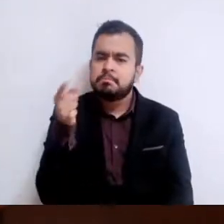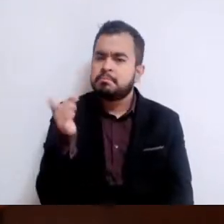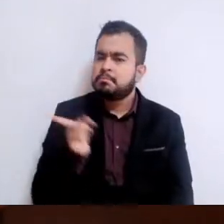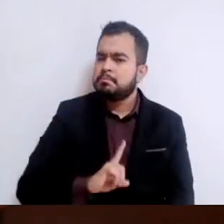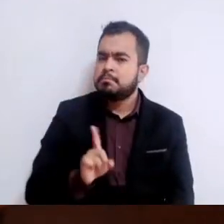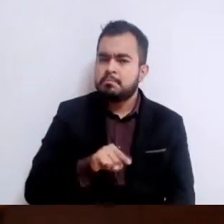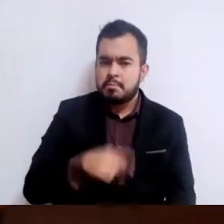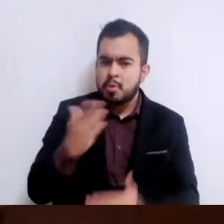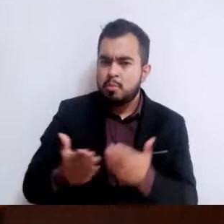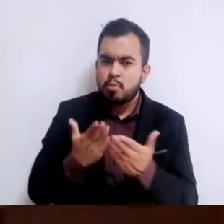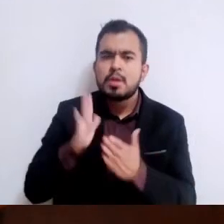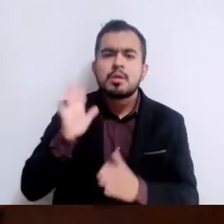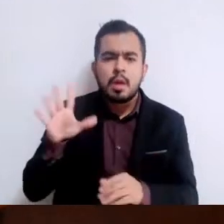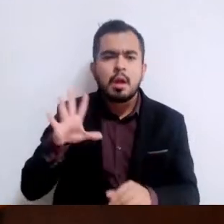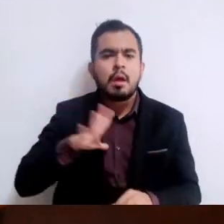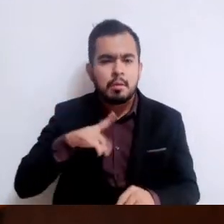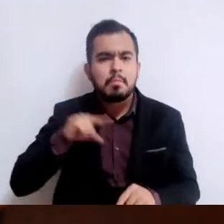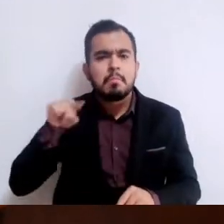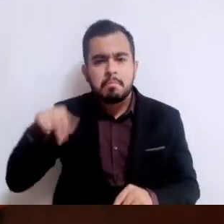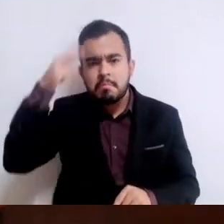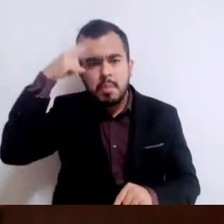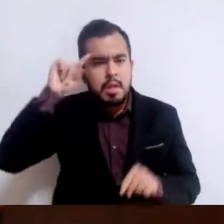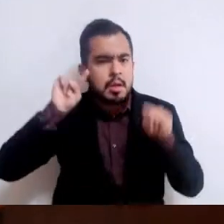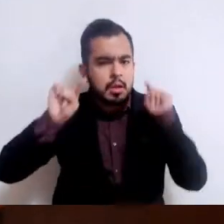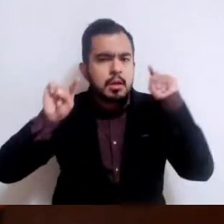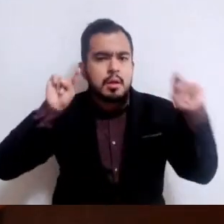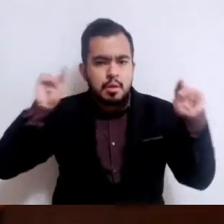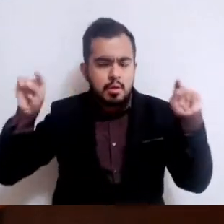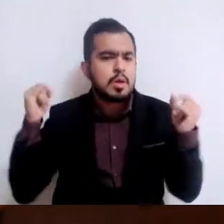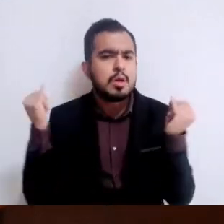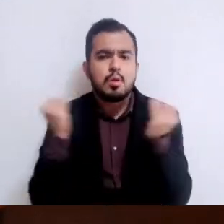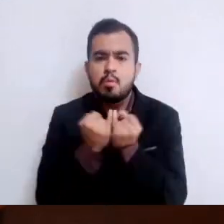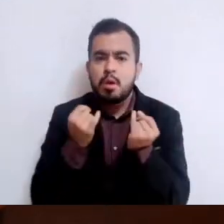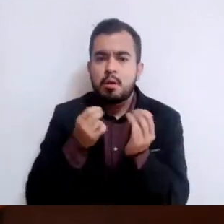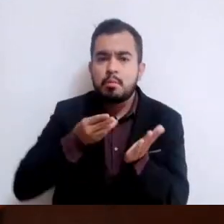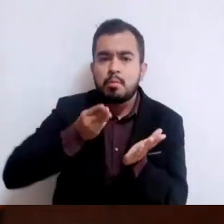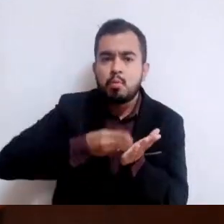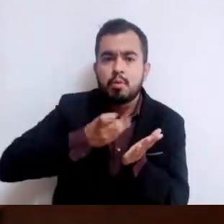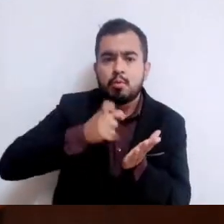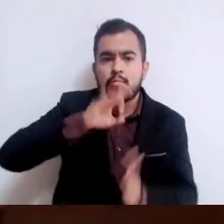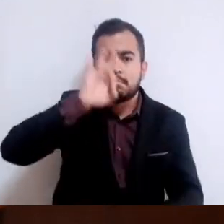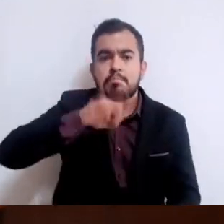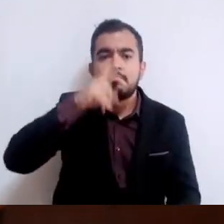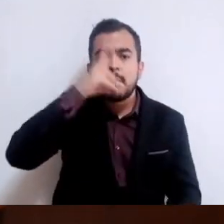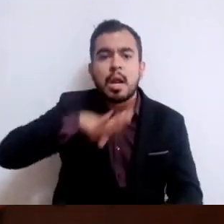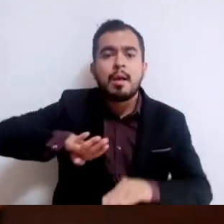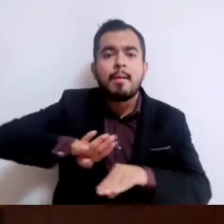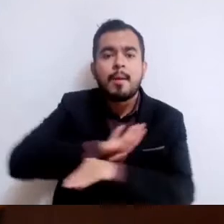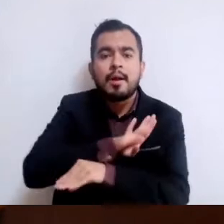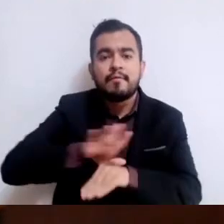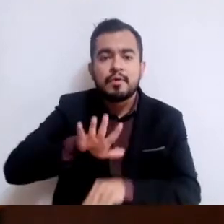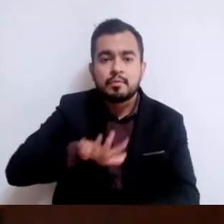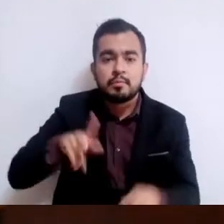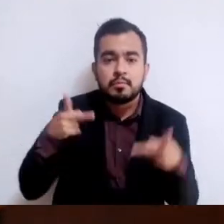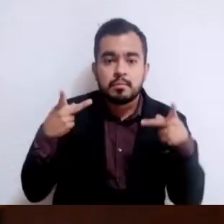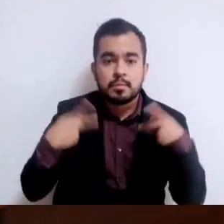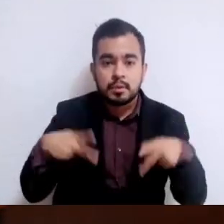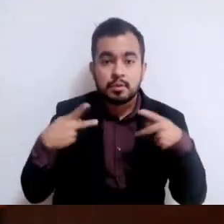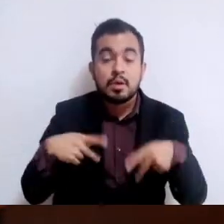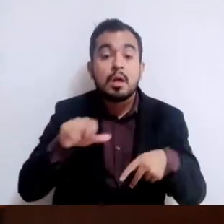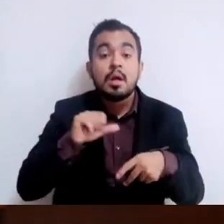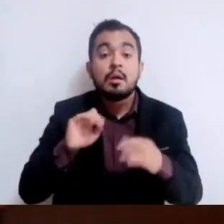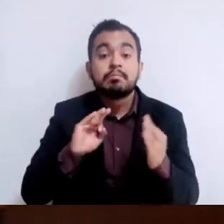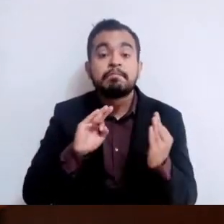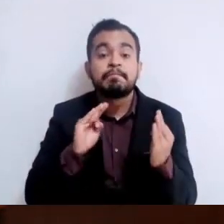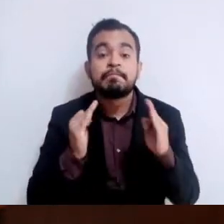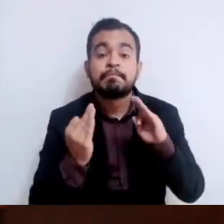se han echado a andar mecanismos similares en beneficio de la población. Tal es el caso de los descuentos a residentes implementados